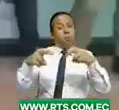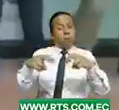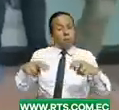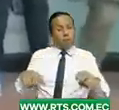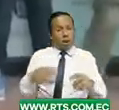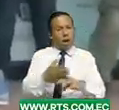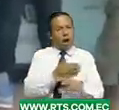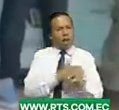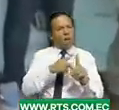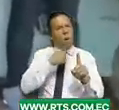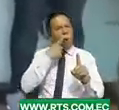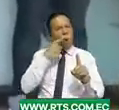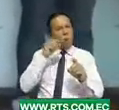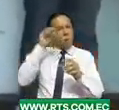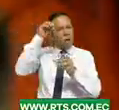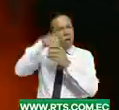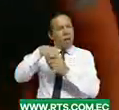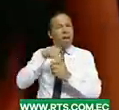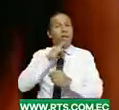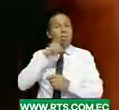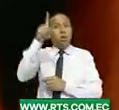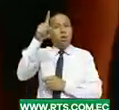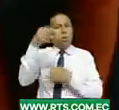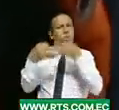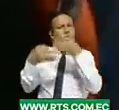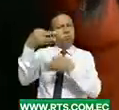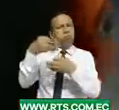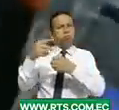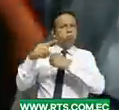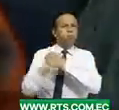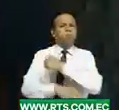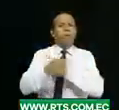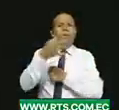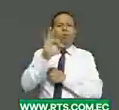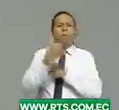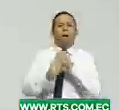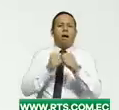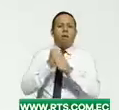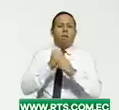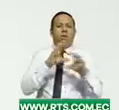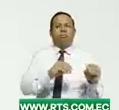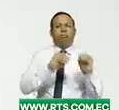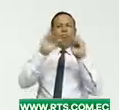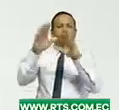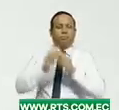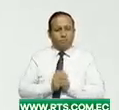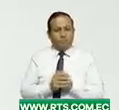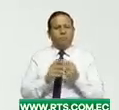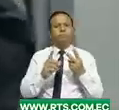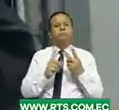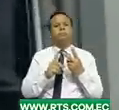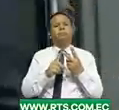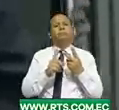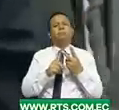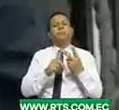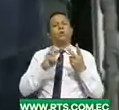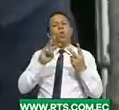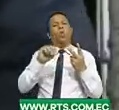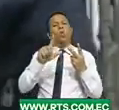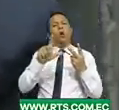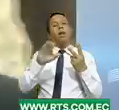a 19 años por tráfico de drogas. Walter Vallejo Pino, uno de los abogados de alias Gerald,